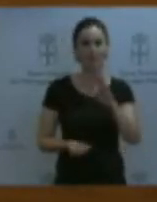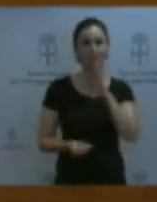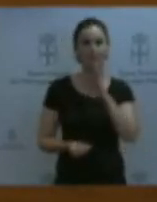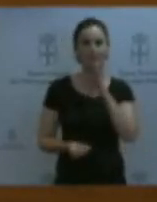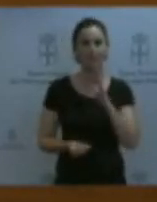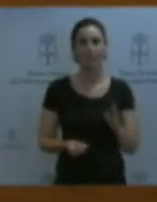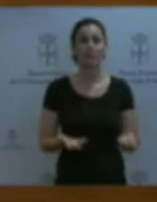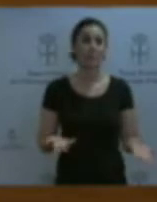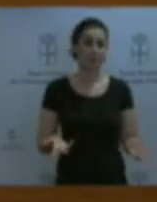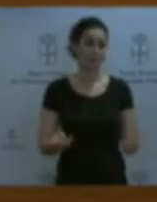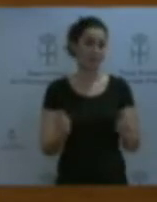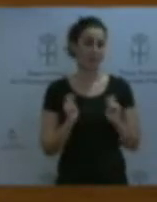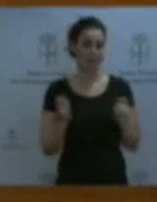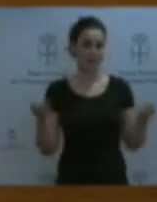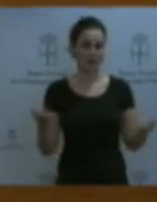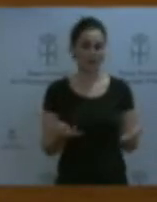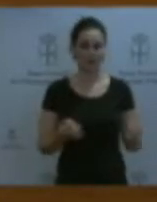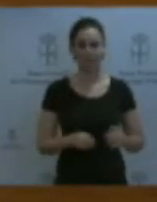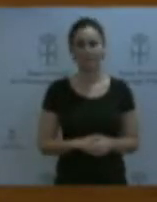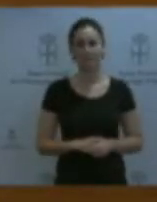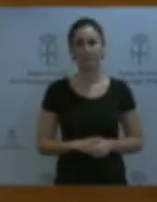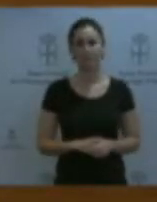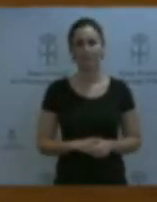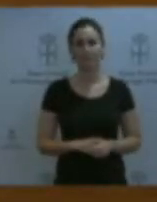este parque nacional